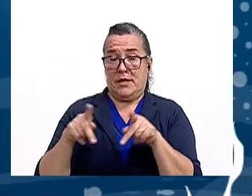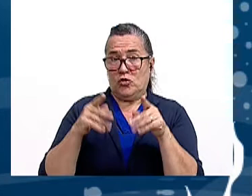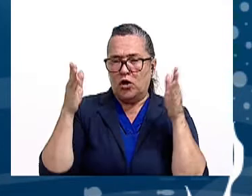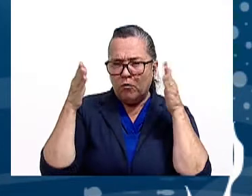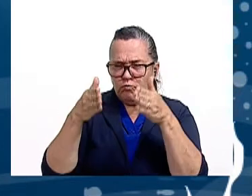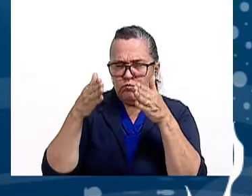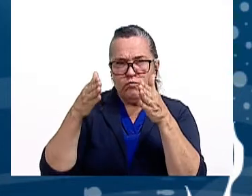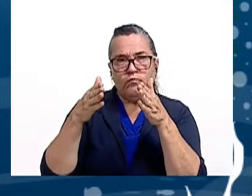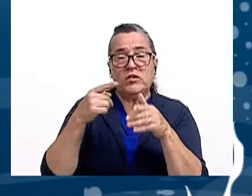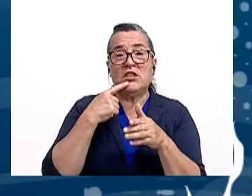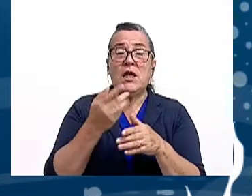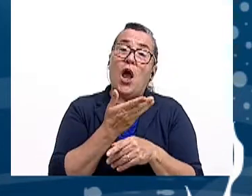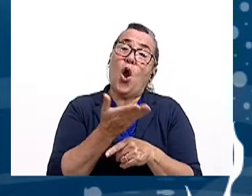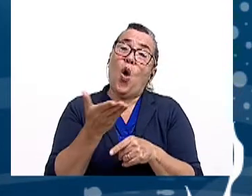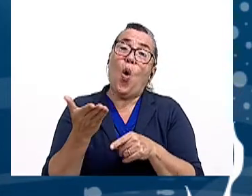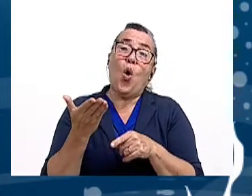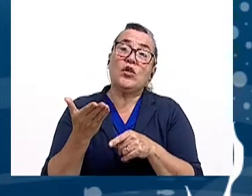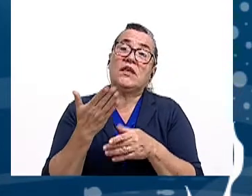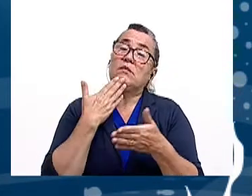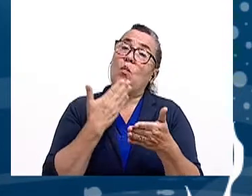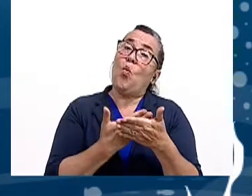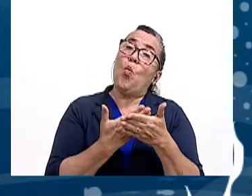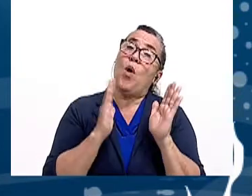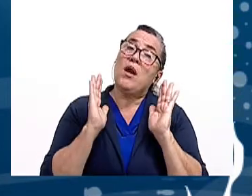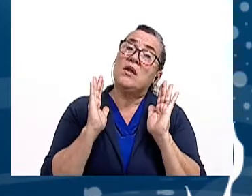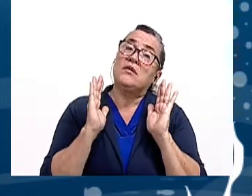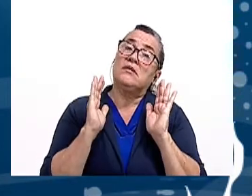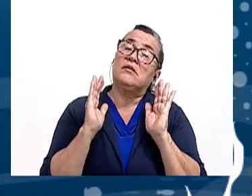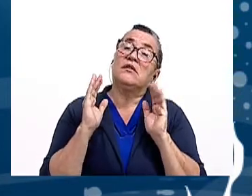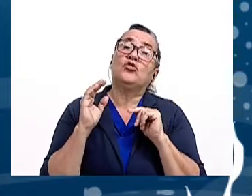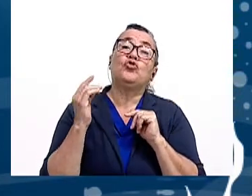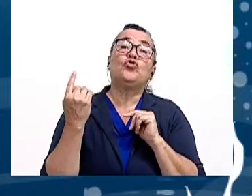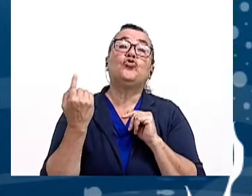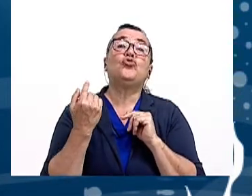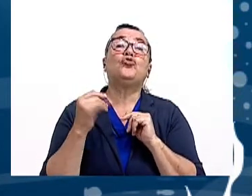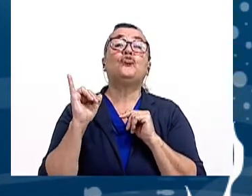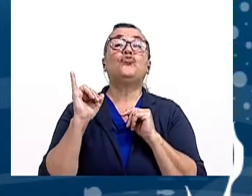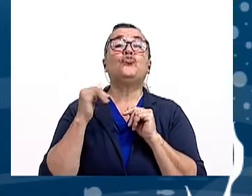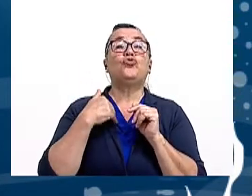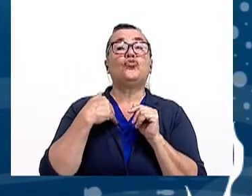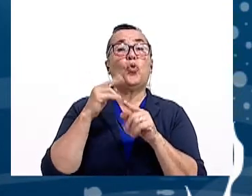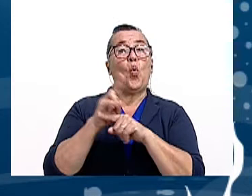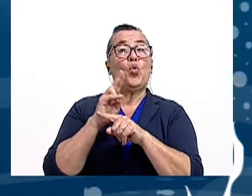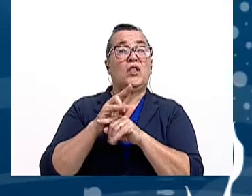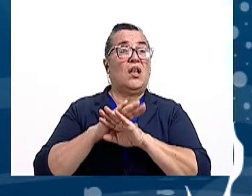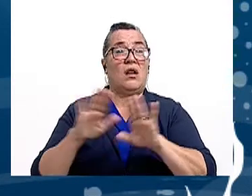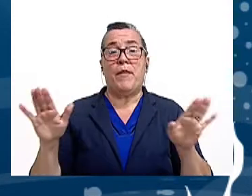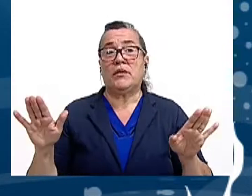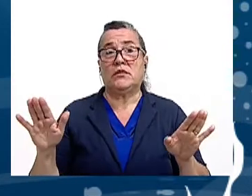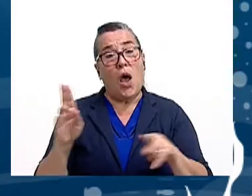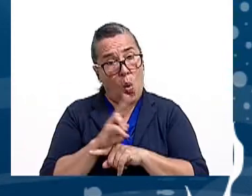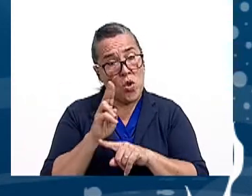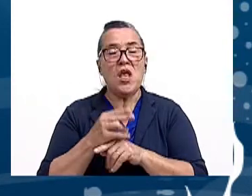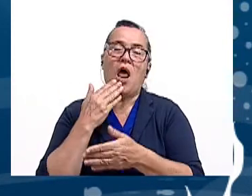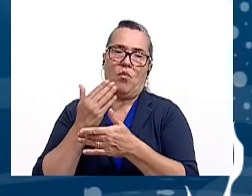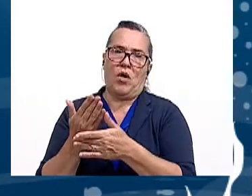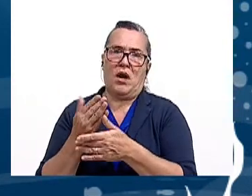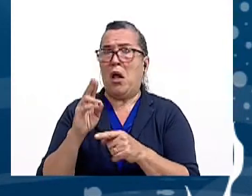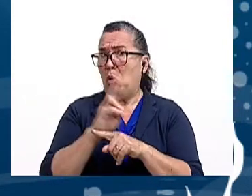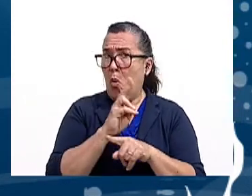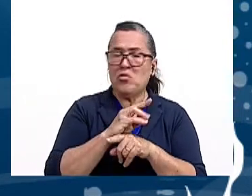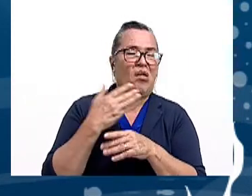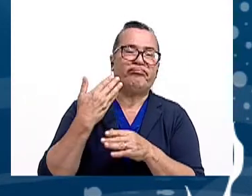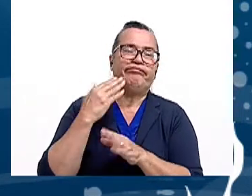en decir que las cosas eran buenas únicamente si tenían alguna utilidad, porque al ser